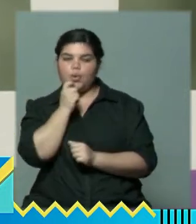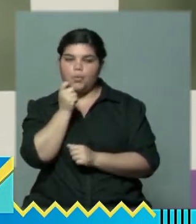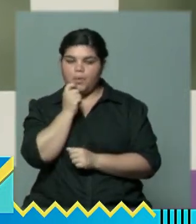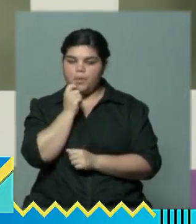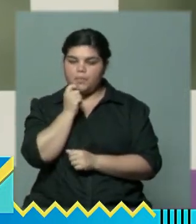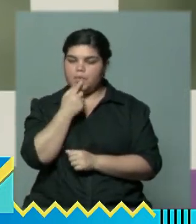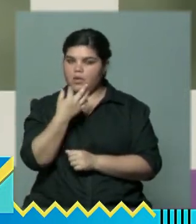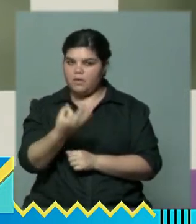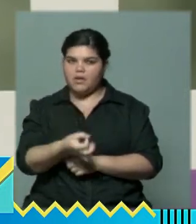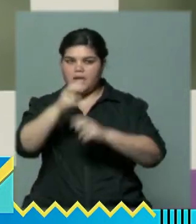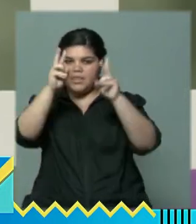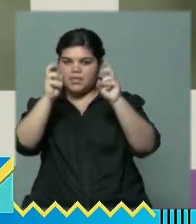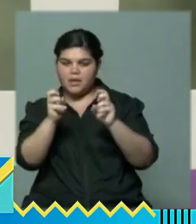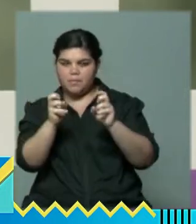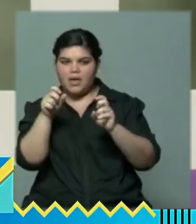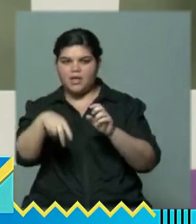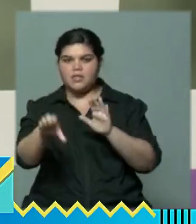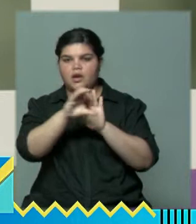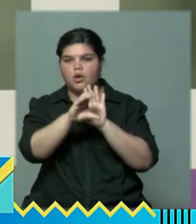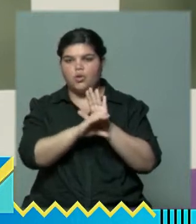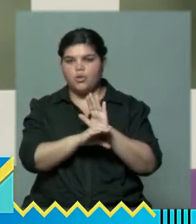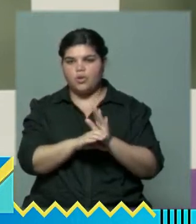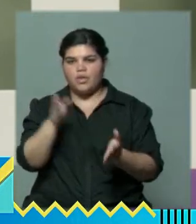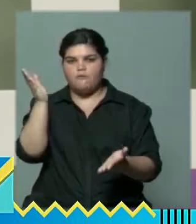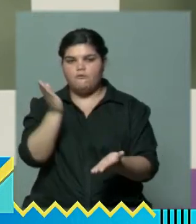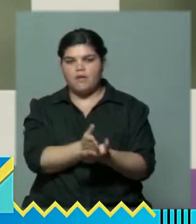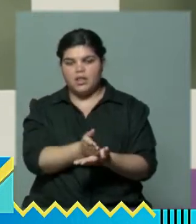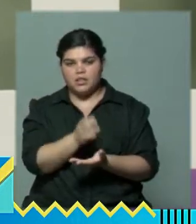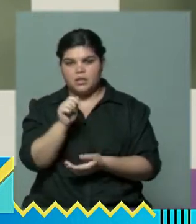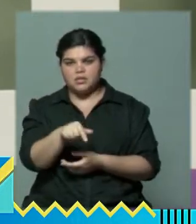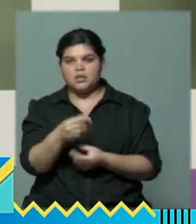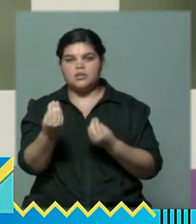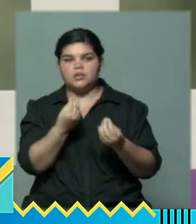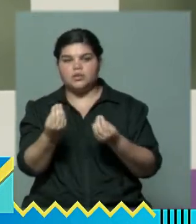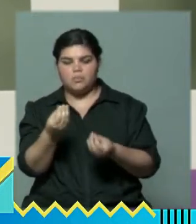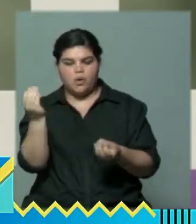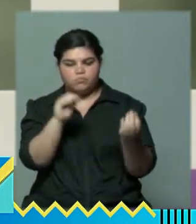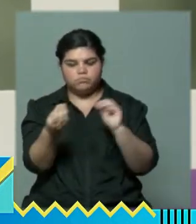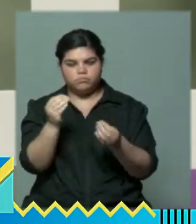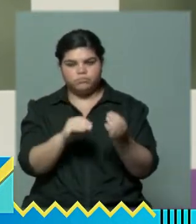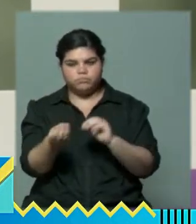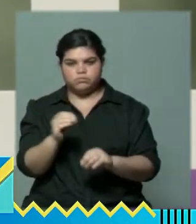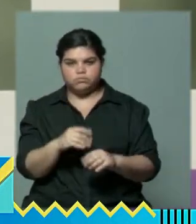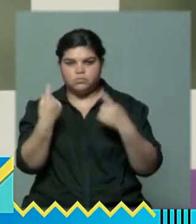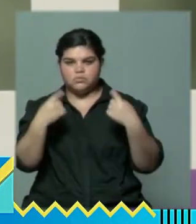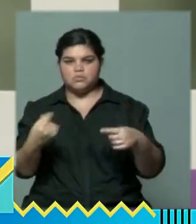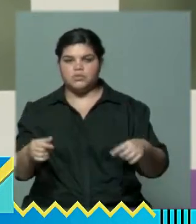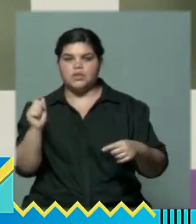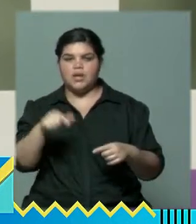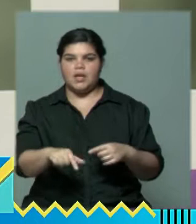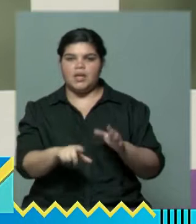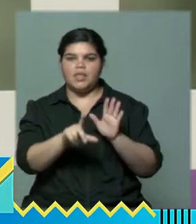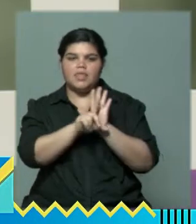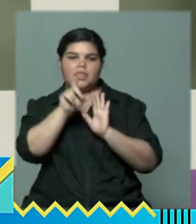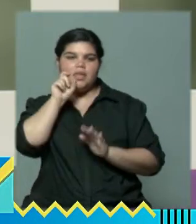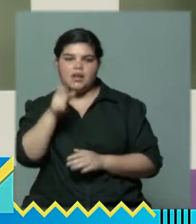se quiere, este Código de Faltas, en cuanto a que compone, es un compendio que encuentra, o se encuentran, mejor dicho, los delitos menores, si se quiere,